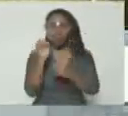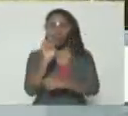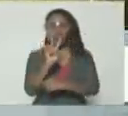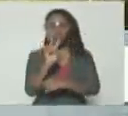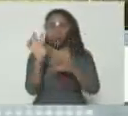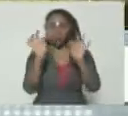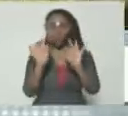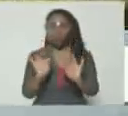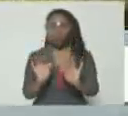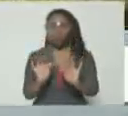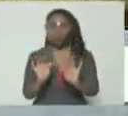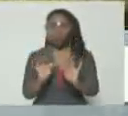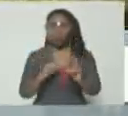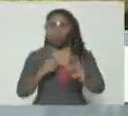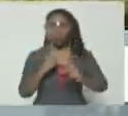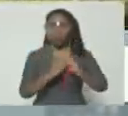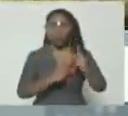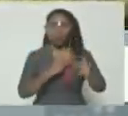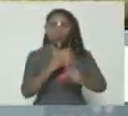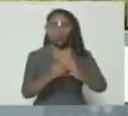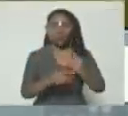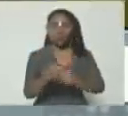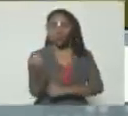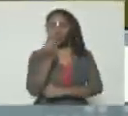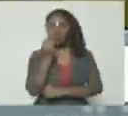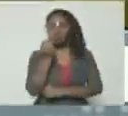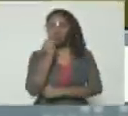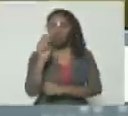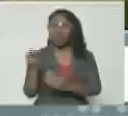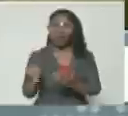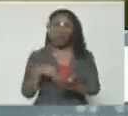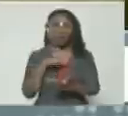vocaciones, produciendo para el consumo nacional.